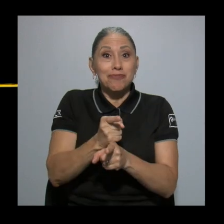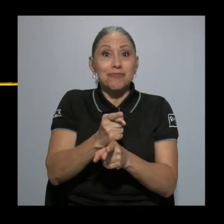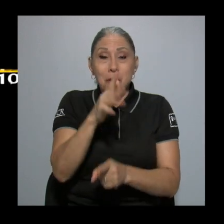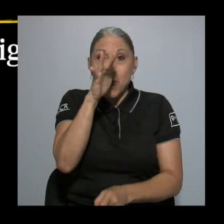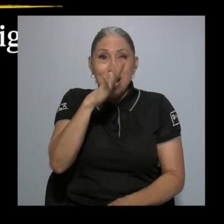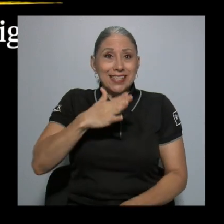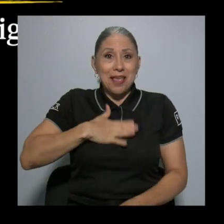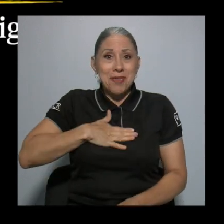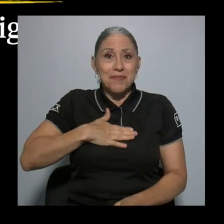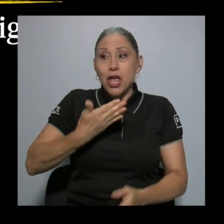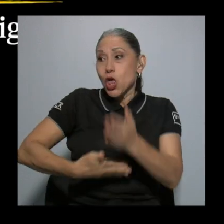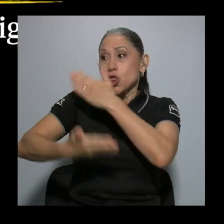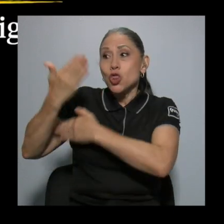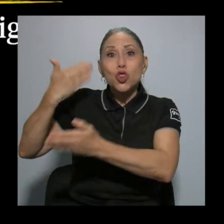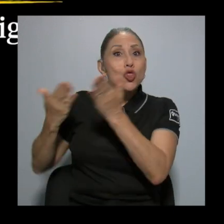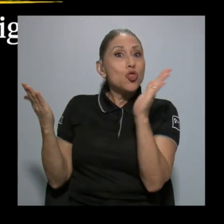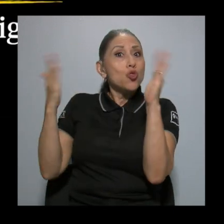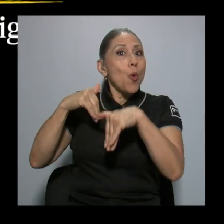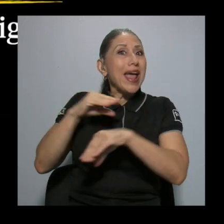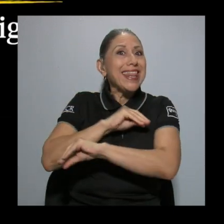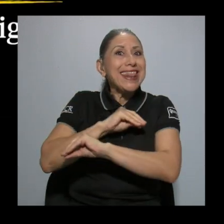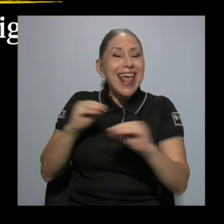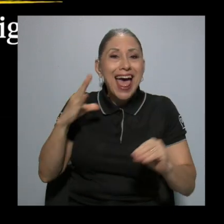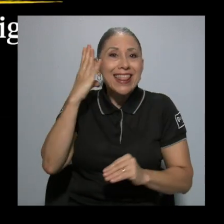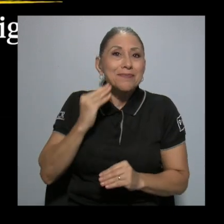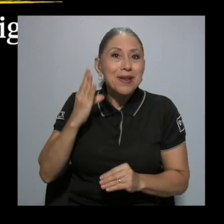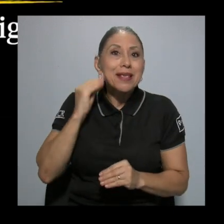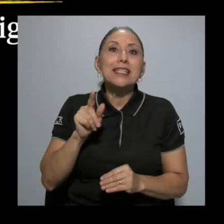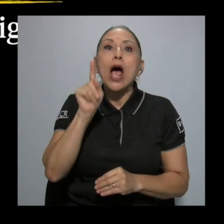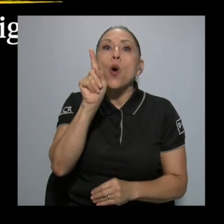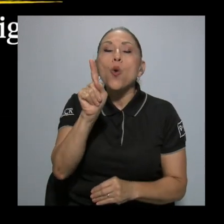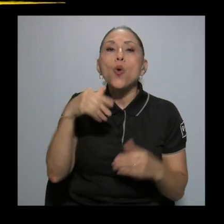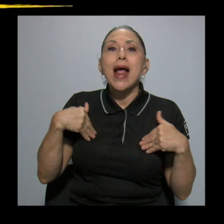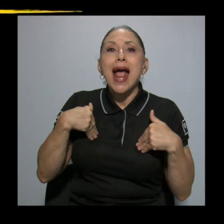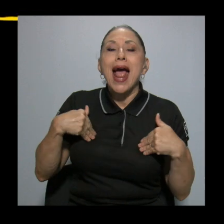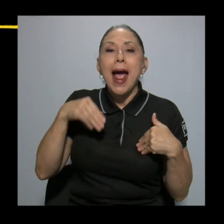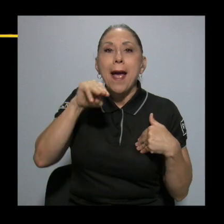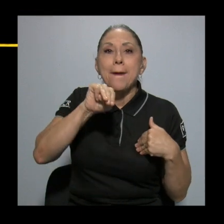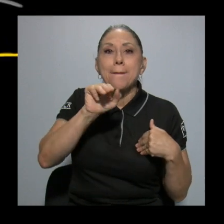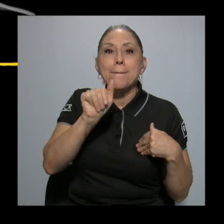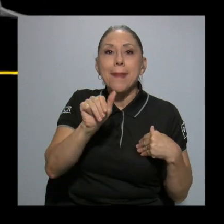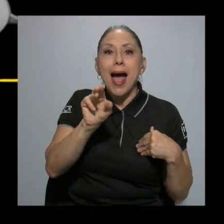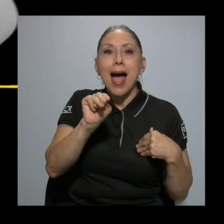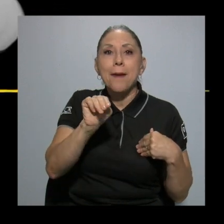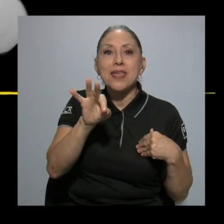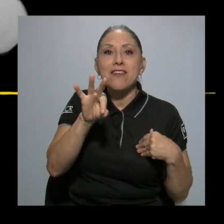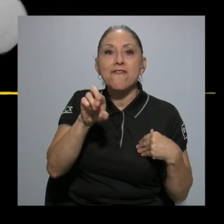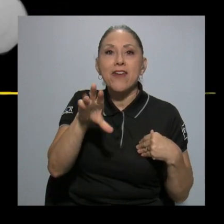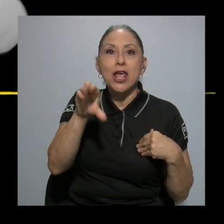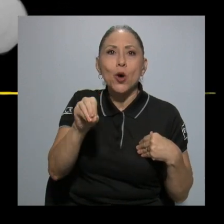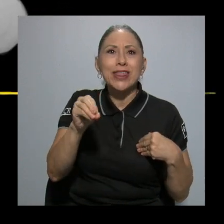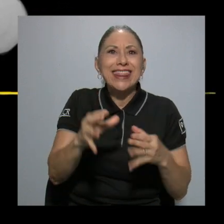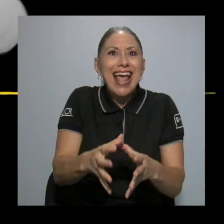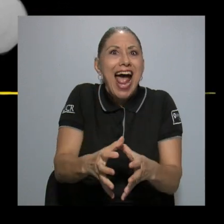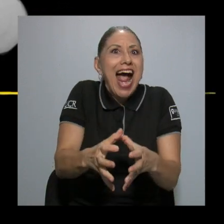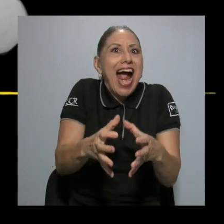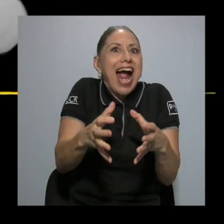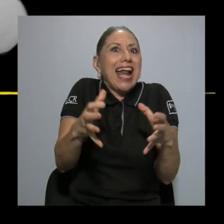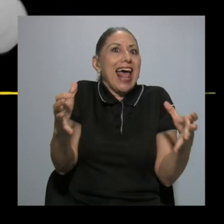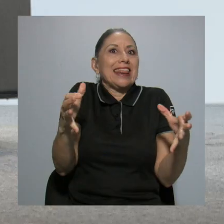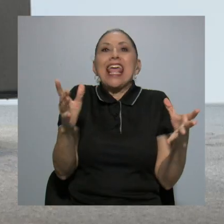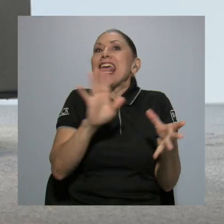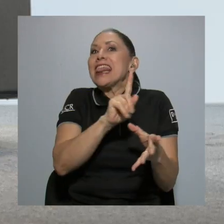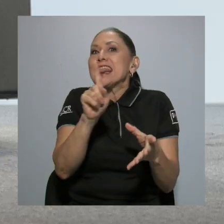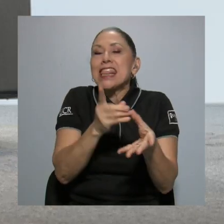de mí. No existe precedente de un mamífero de esa época que sea tan grande, ni en el continente ni en el